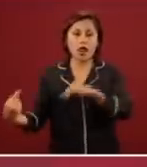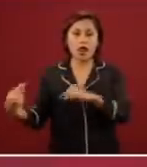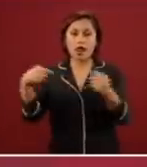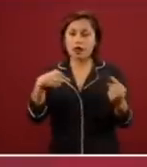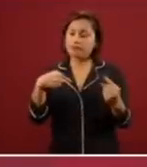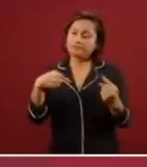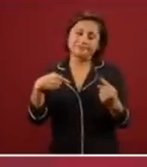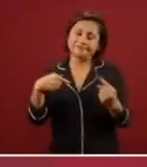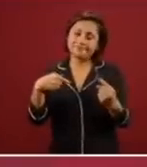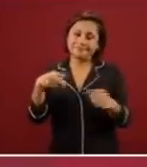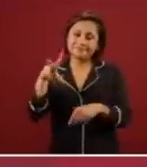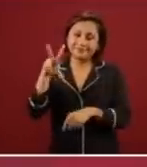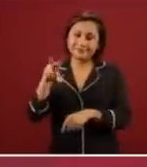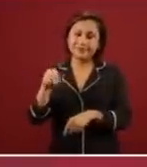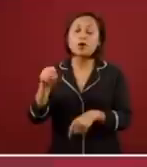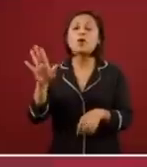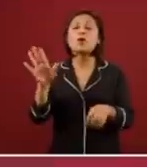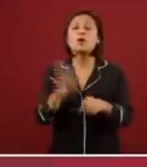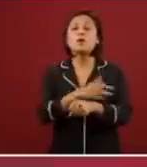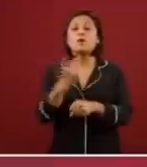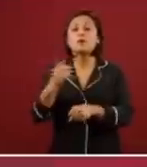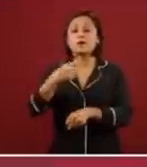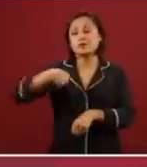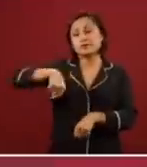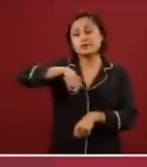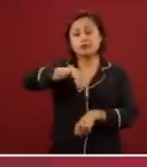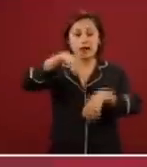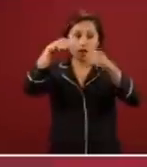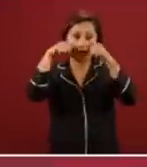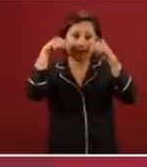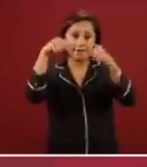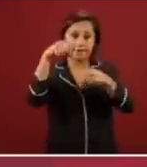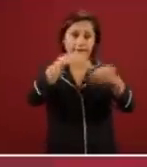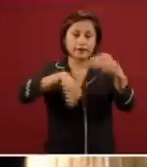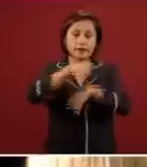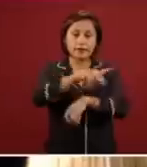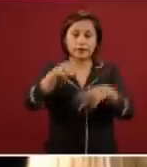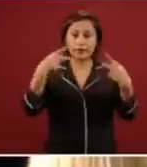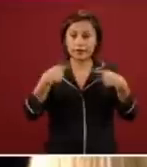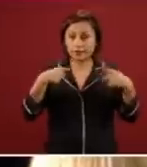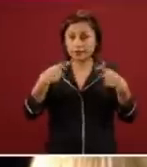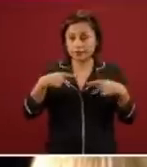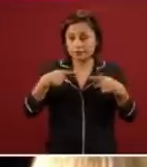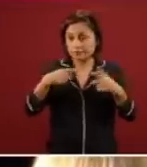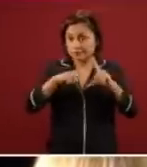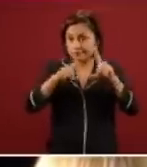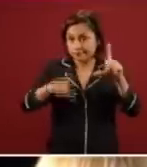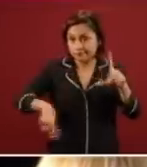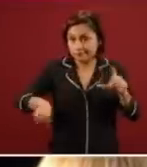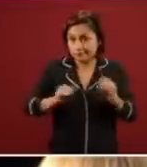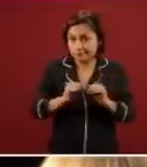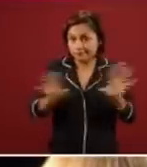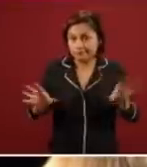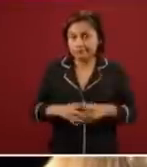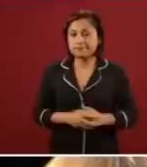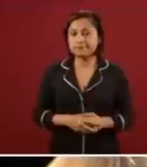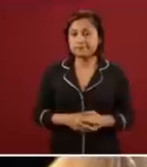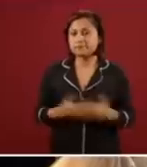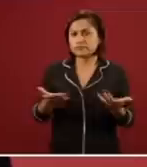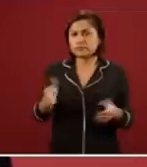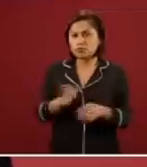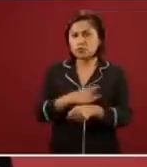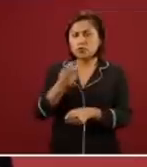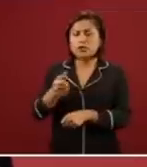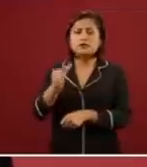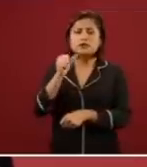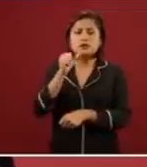que atender a la gente, tenemos que atender al pueblo. Entonces, para eso fue la